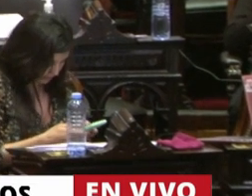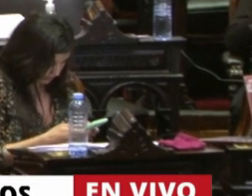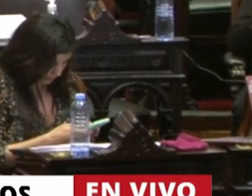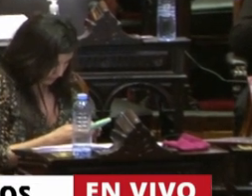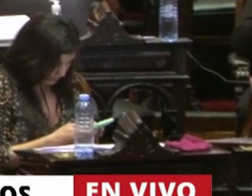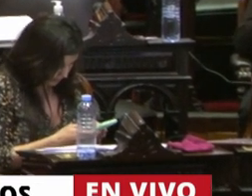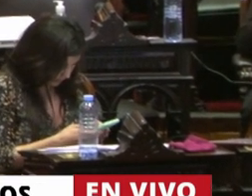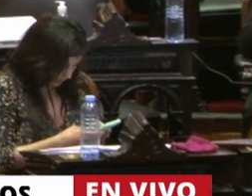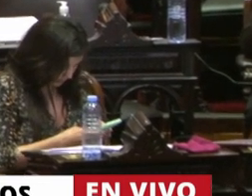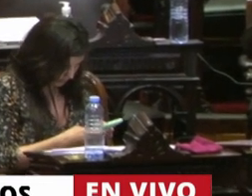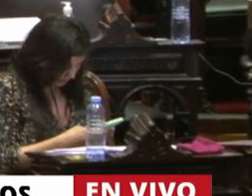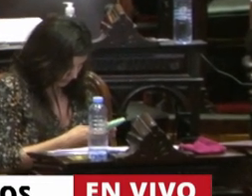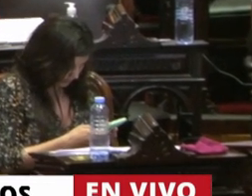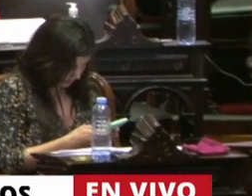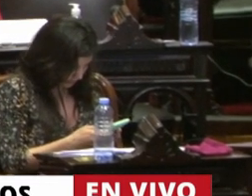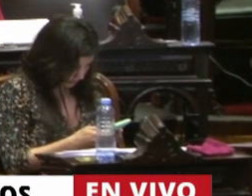an